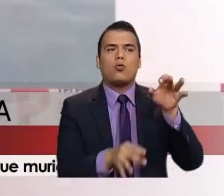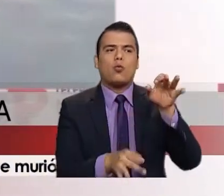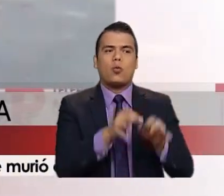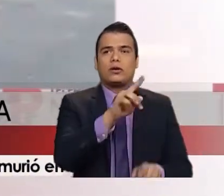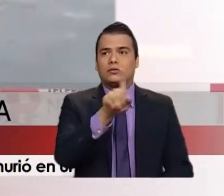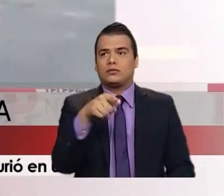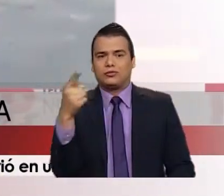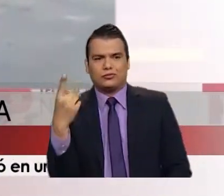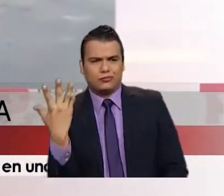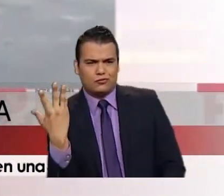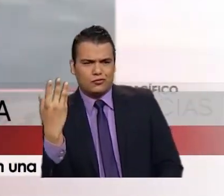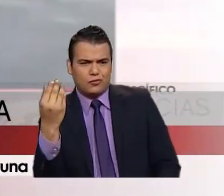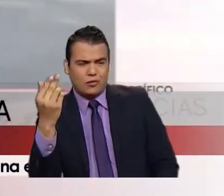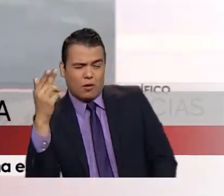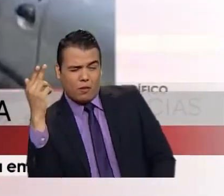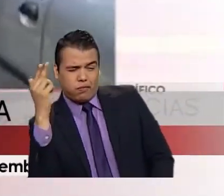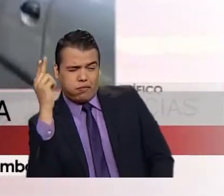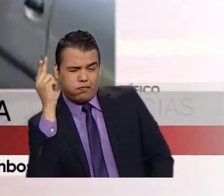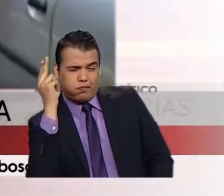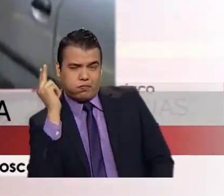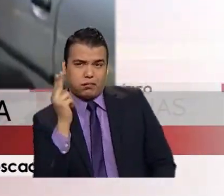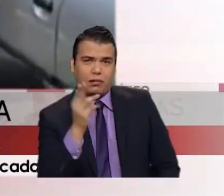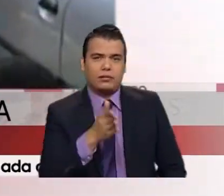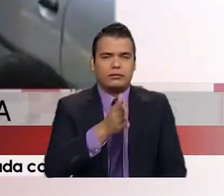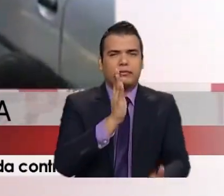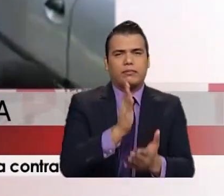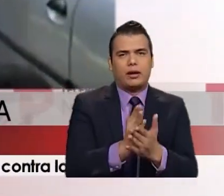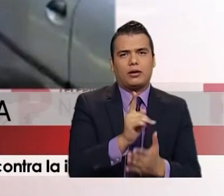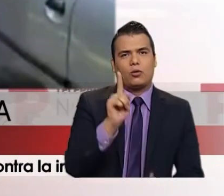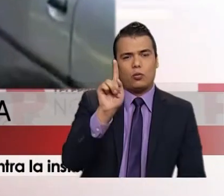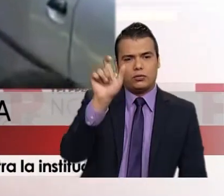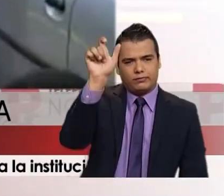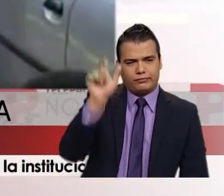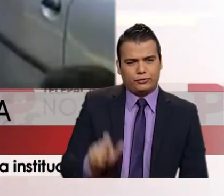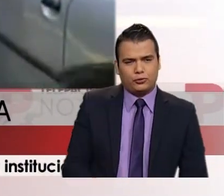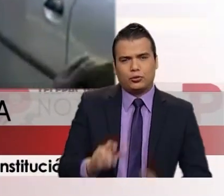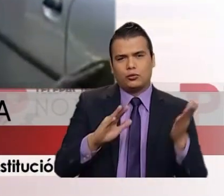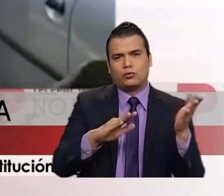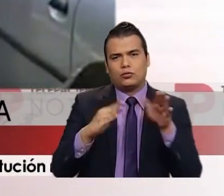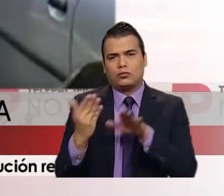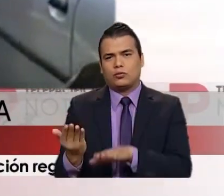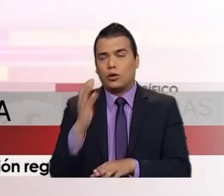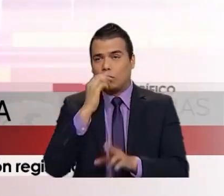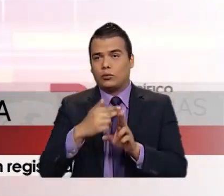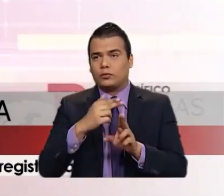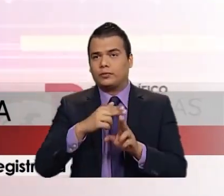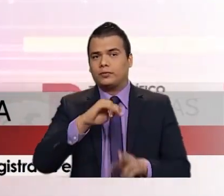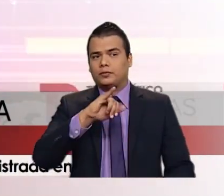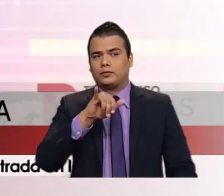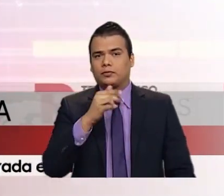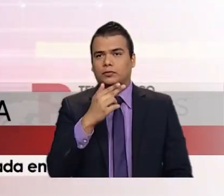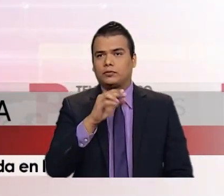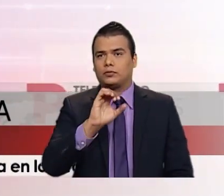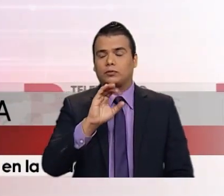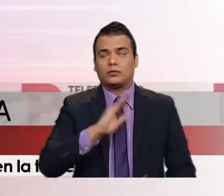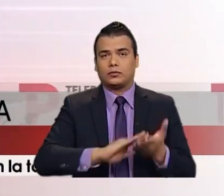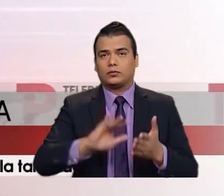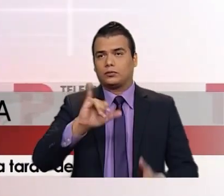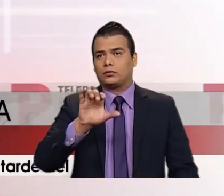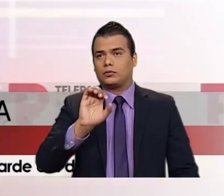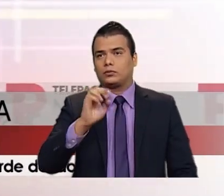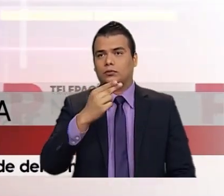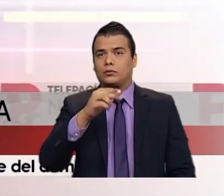el saldo trágico para la institución resultó muerto joan andrés marín rojas un patrullero de la policía